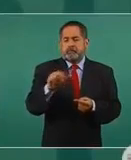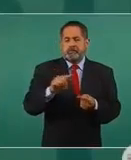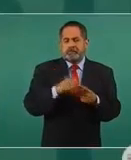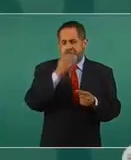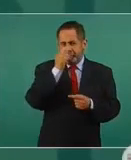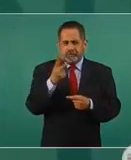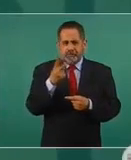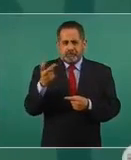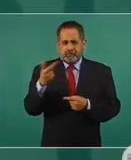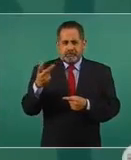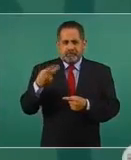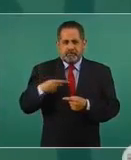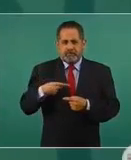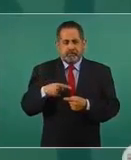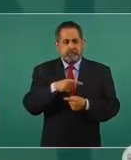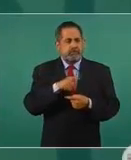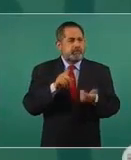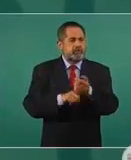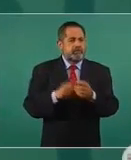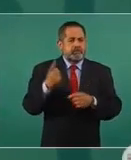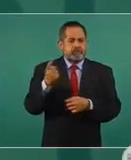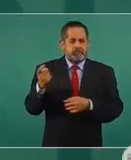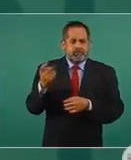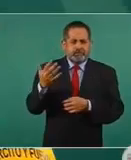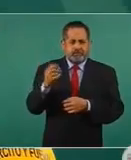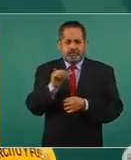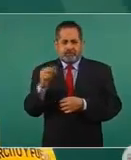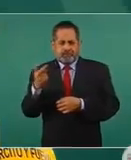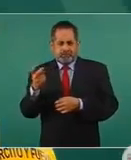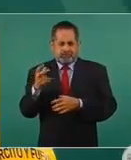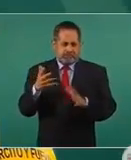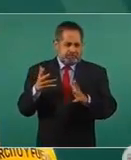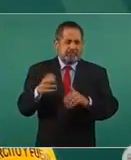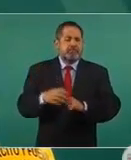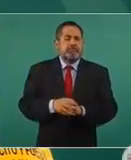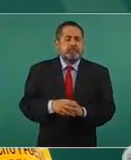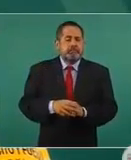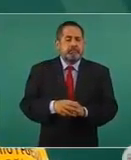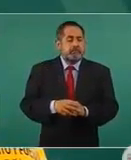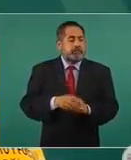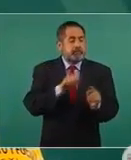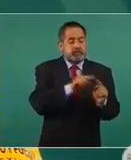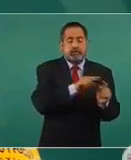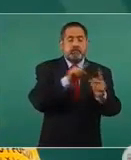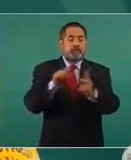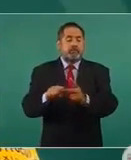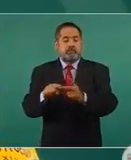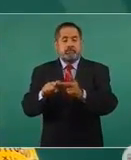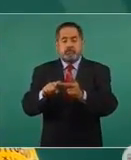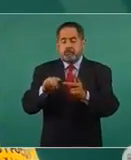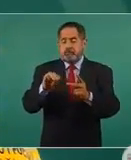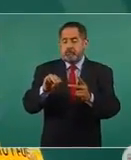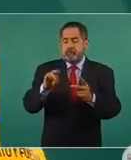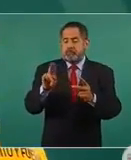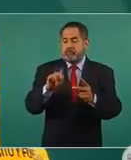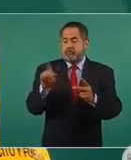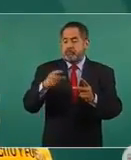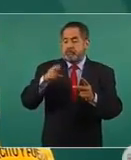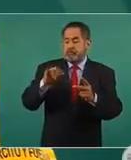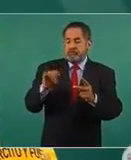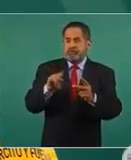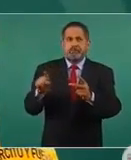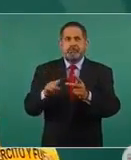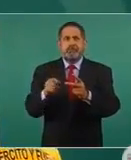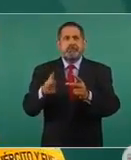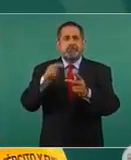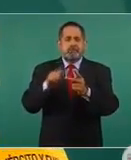200 hombres en Acuña, 150, 200 hombres, un regimiento de caballería en Musquis,